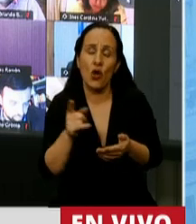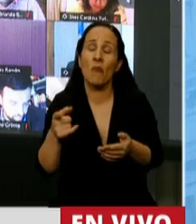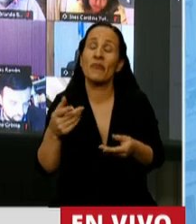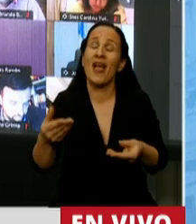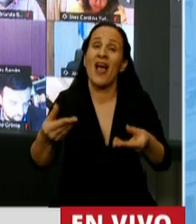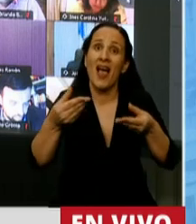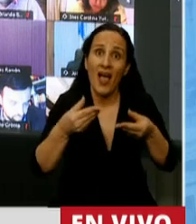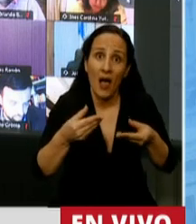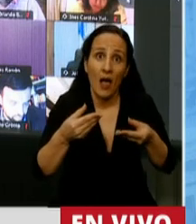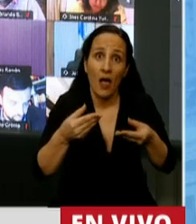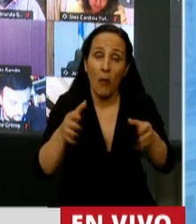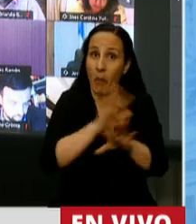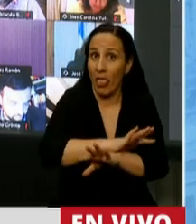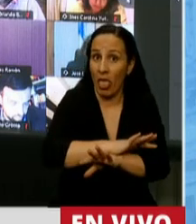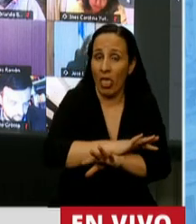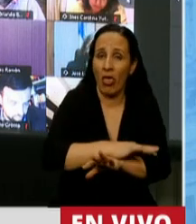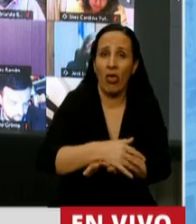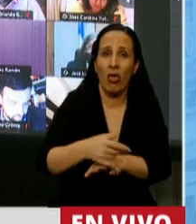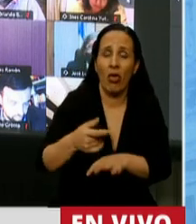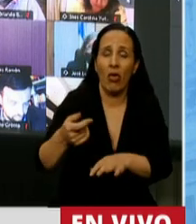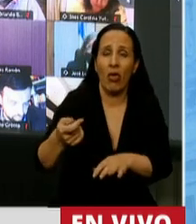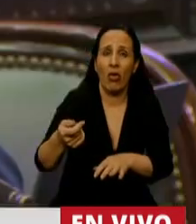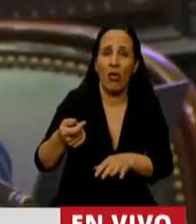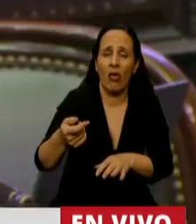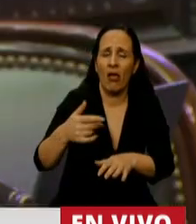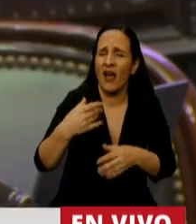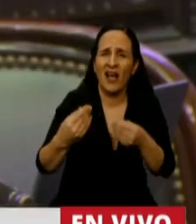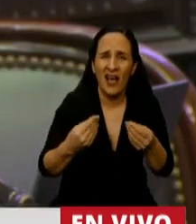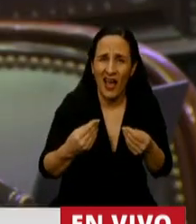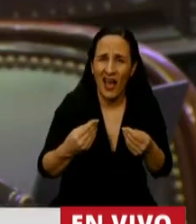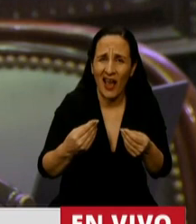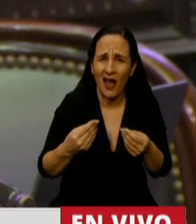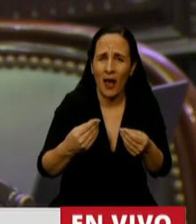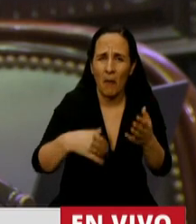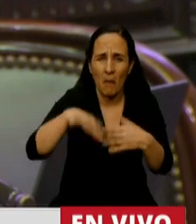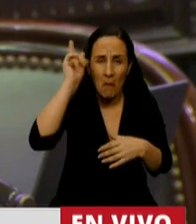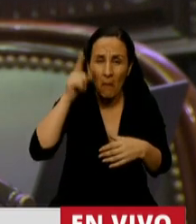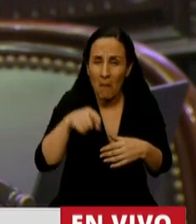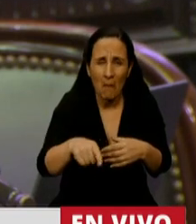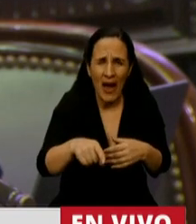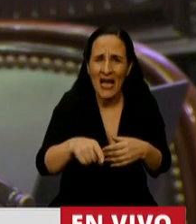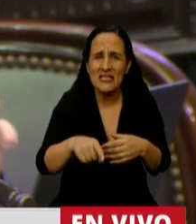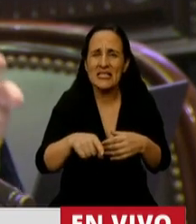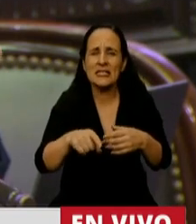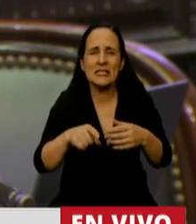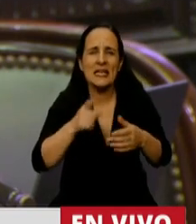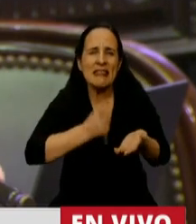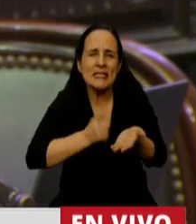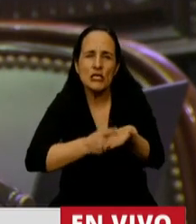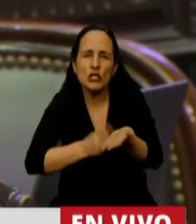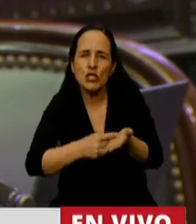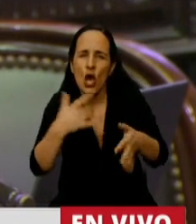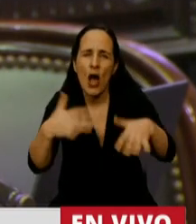encontramos fue un amontona amontonamiento de medidas de